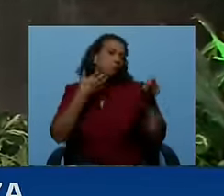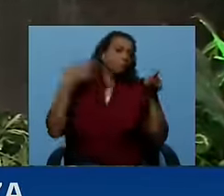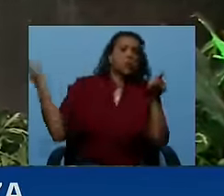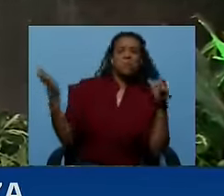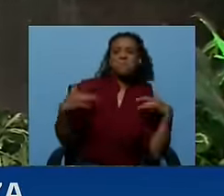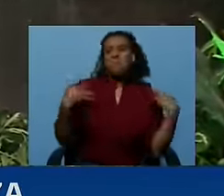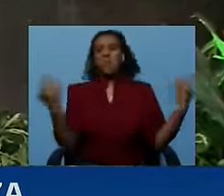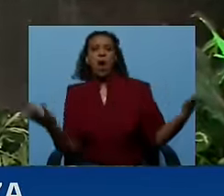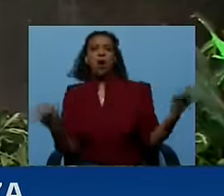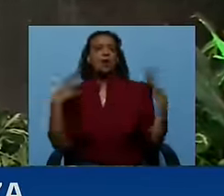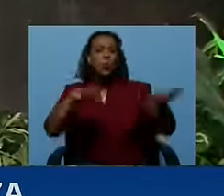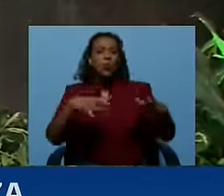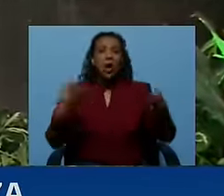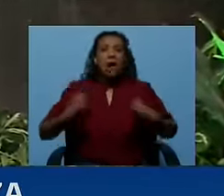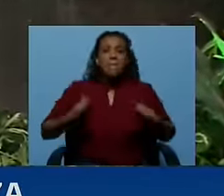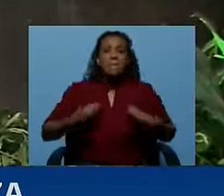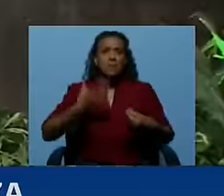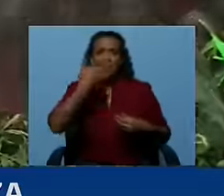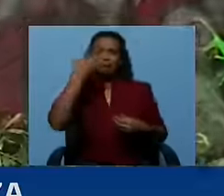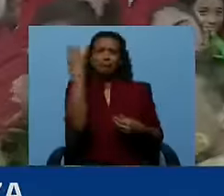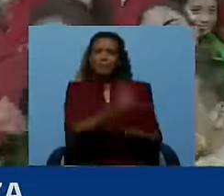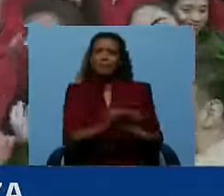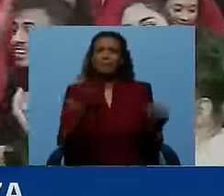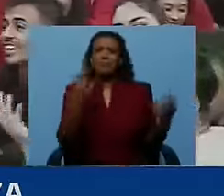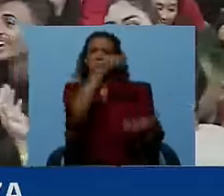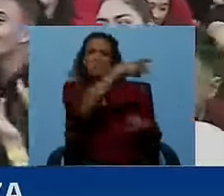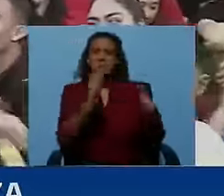Divaza y que toda esa mierda de por allá.